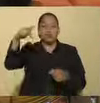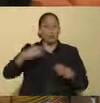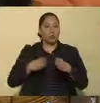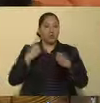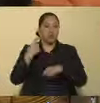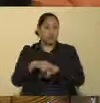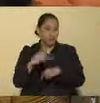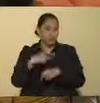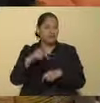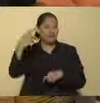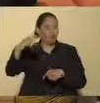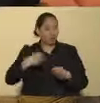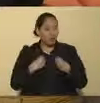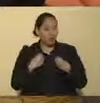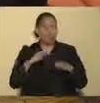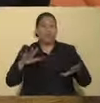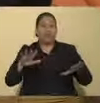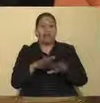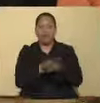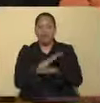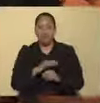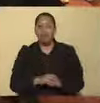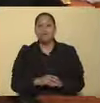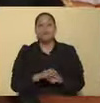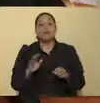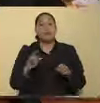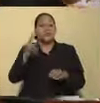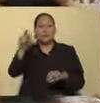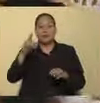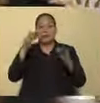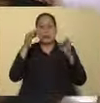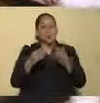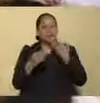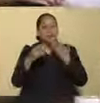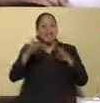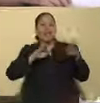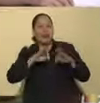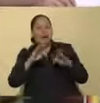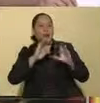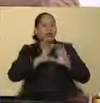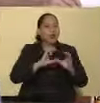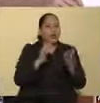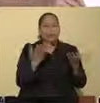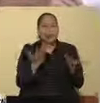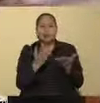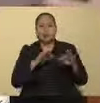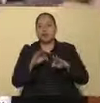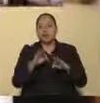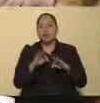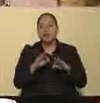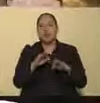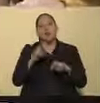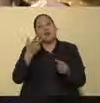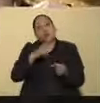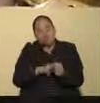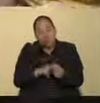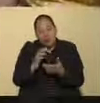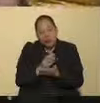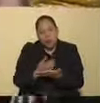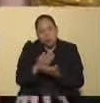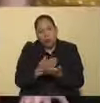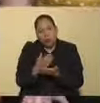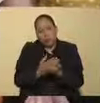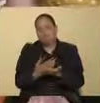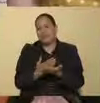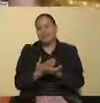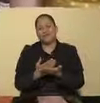individuo cambia hacia un punto a donde no eres correcto. En vez de que esté trabajando y haciendo lo que le gusta hacer, tiene que estarse curando y